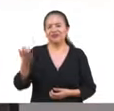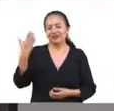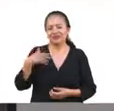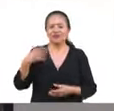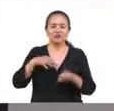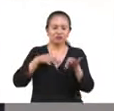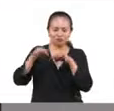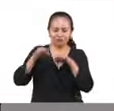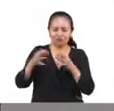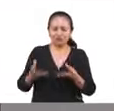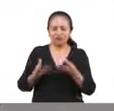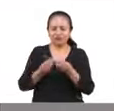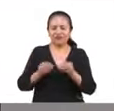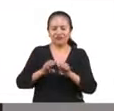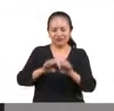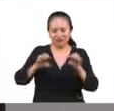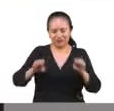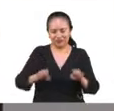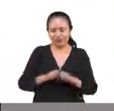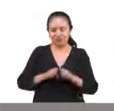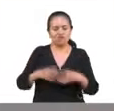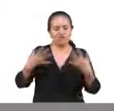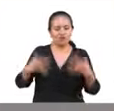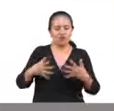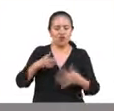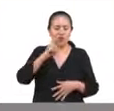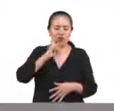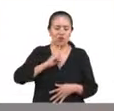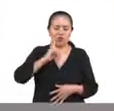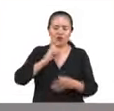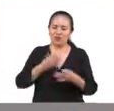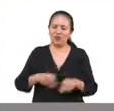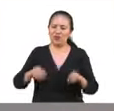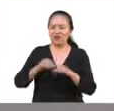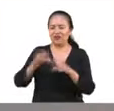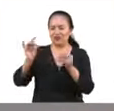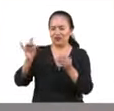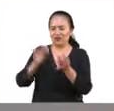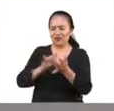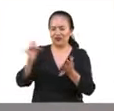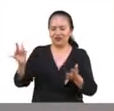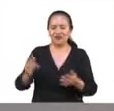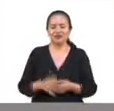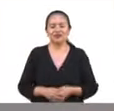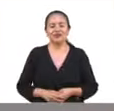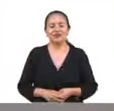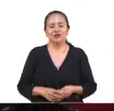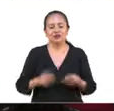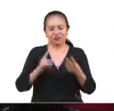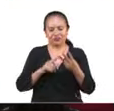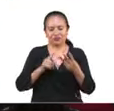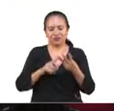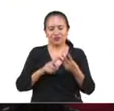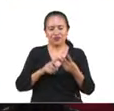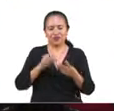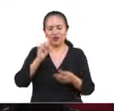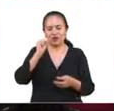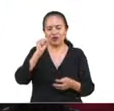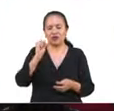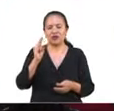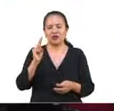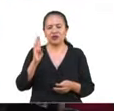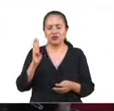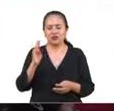en equipo con una gran mujer, compañera. Muchas gracias, Carmina. También agradezco, desde luego, a la subsecretaria